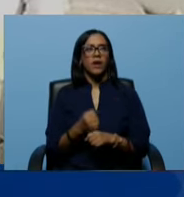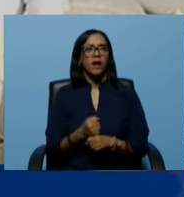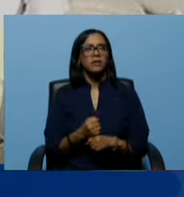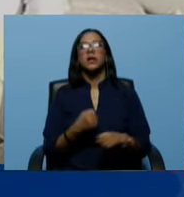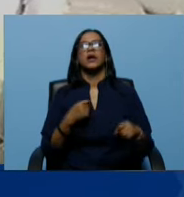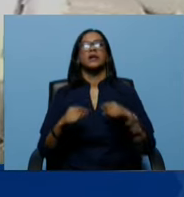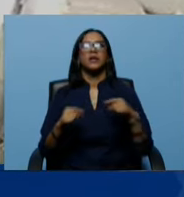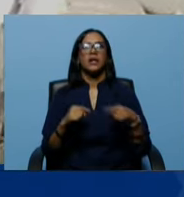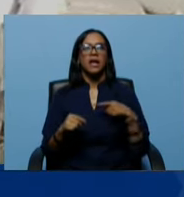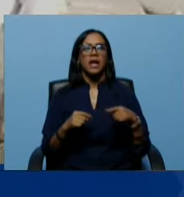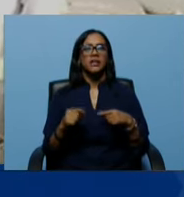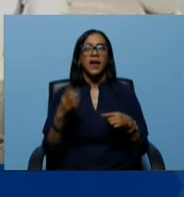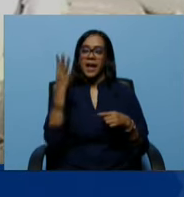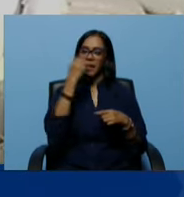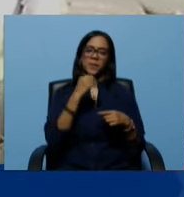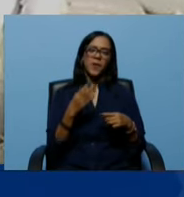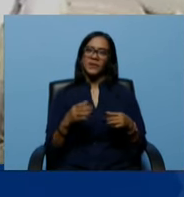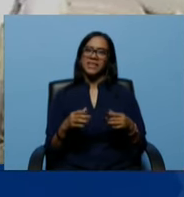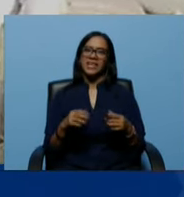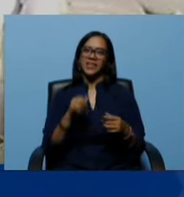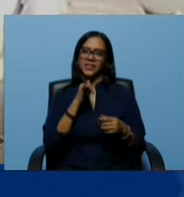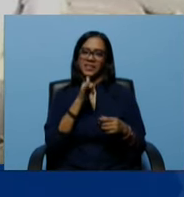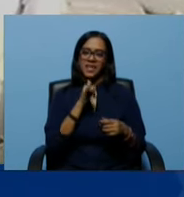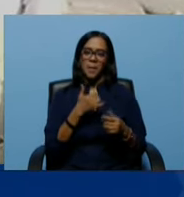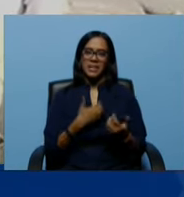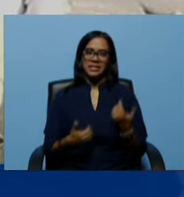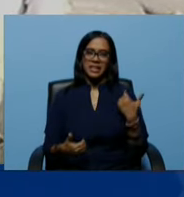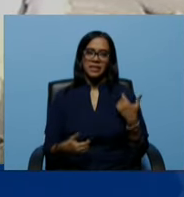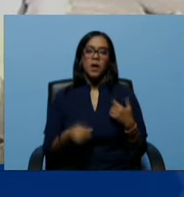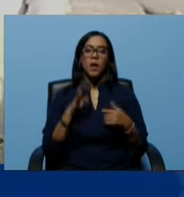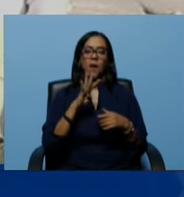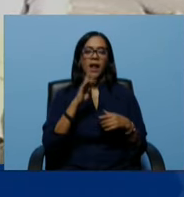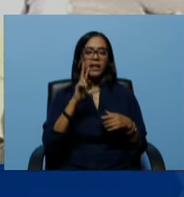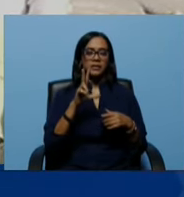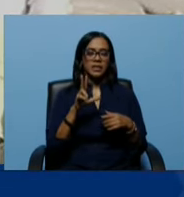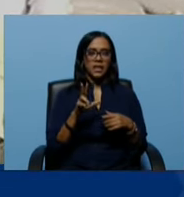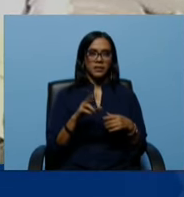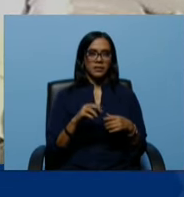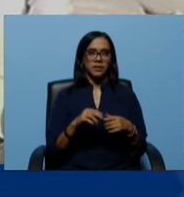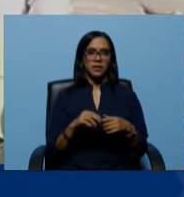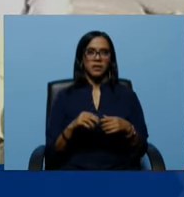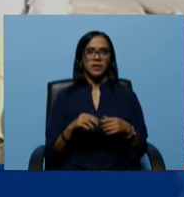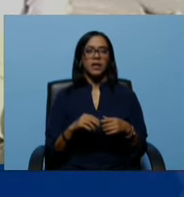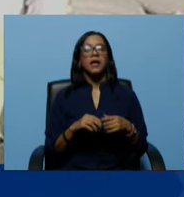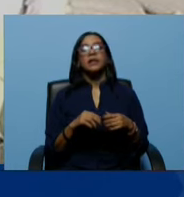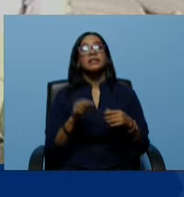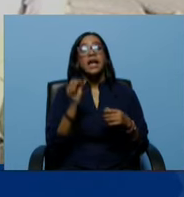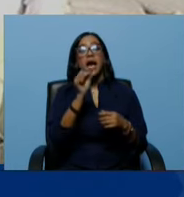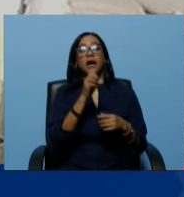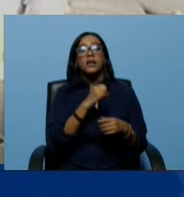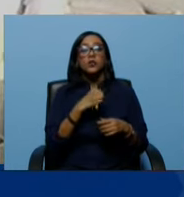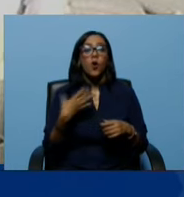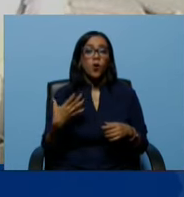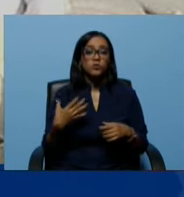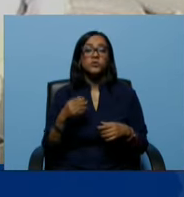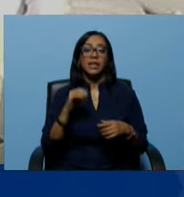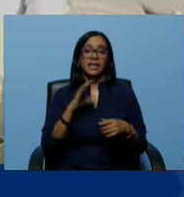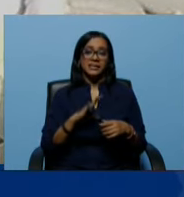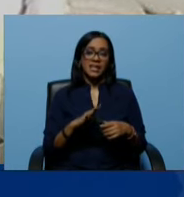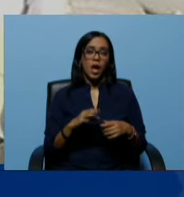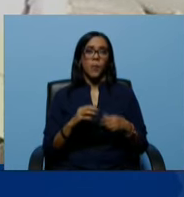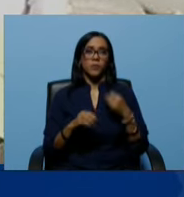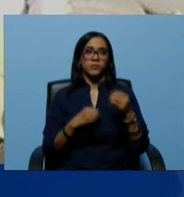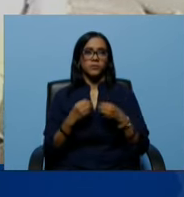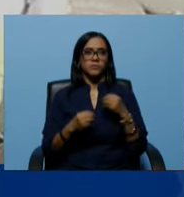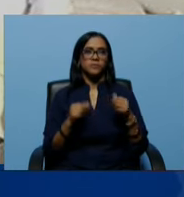dirigiendo. Pero hermosa noticia, hermano presidente, 43.000 hectáreas de arroz estamos